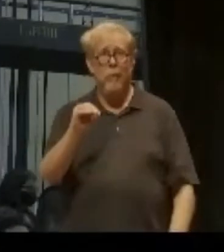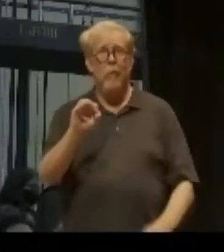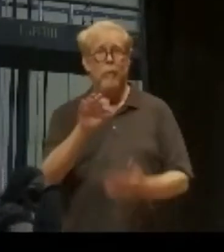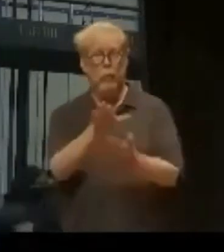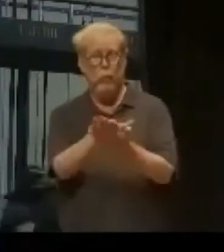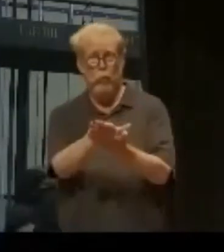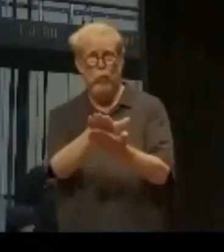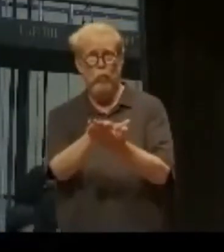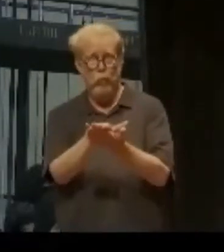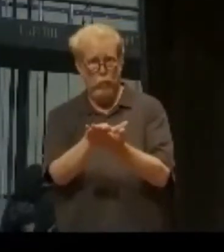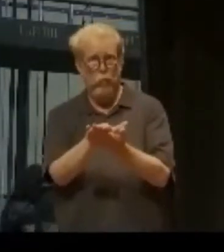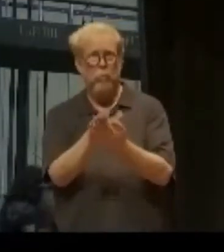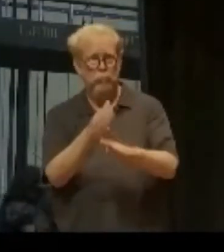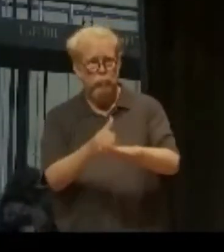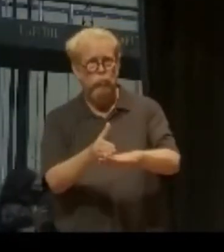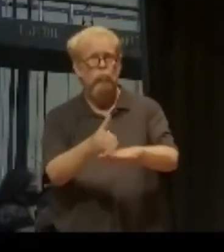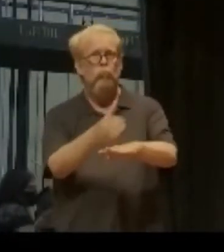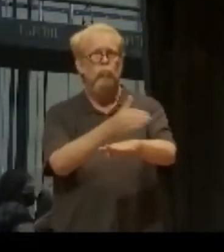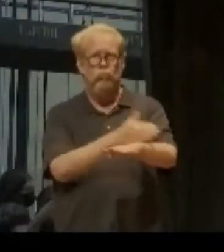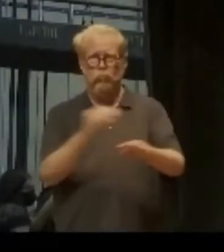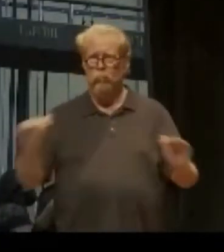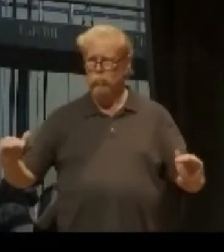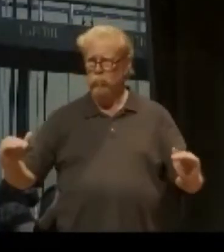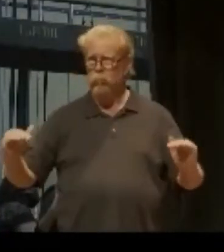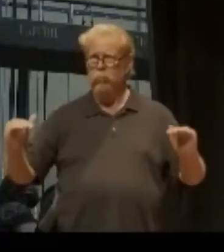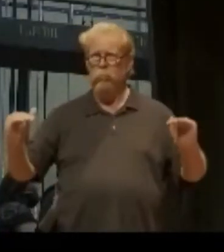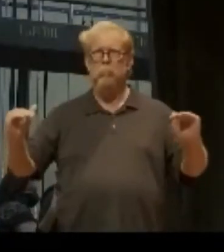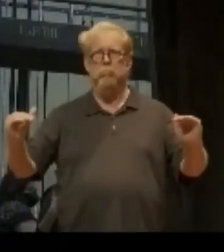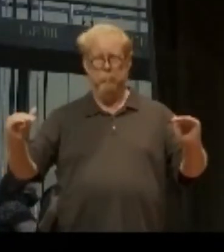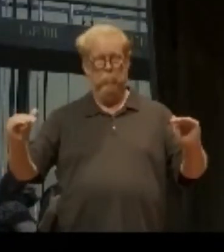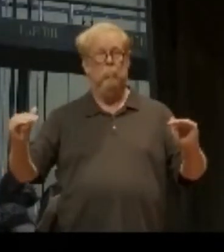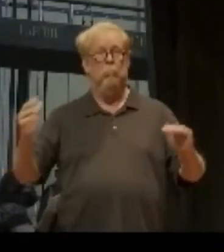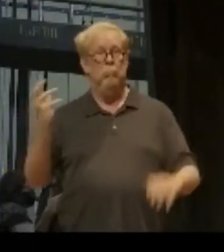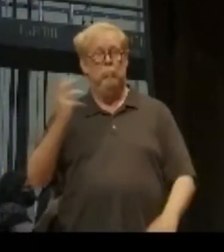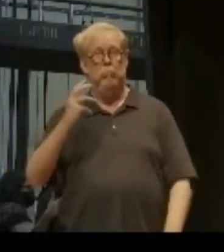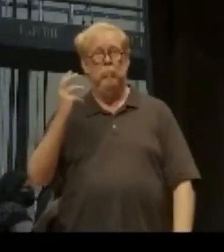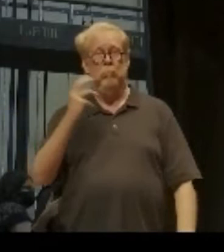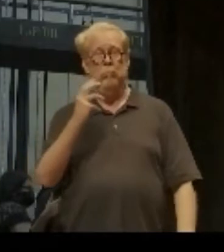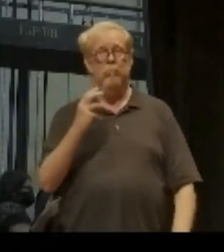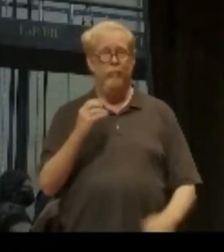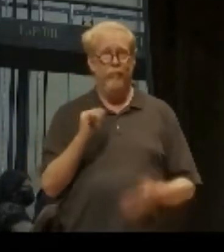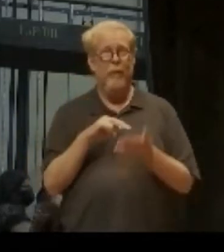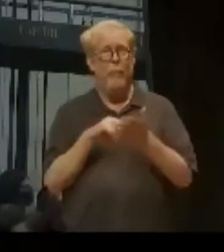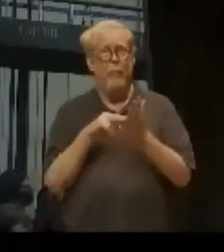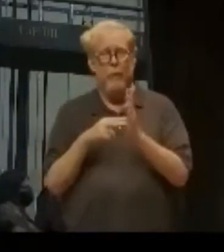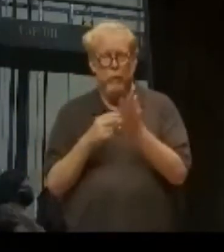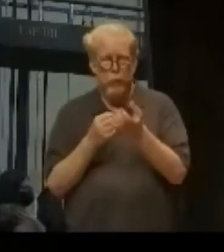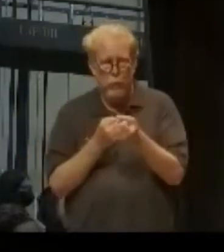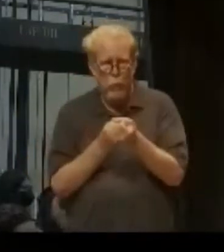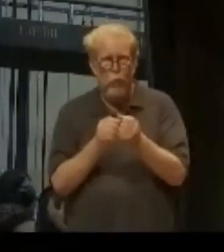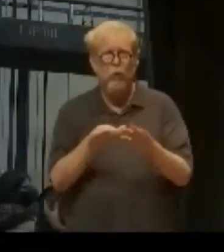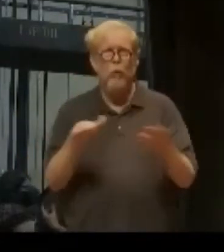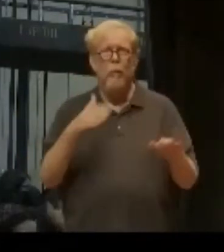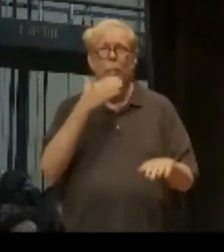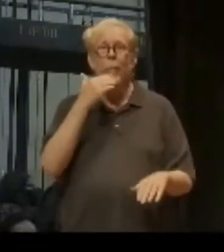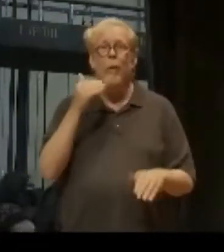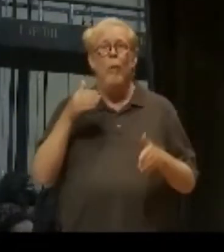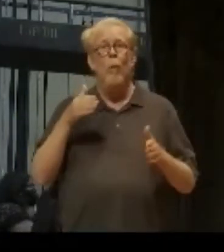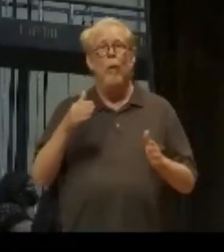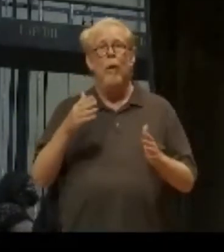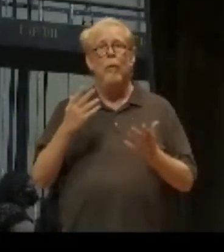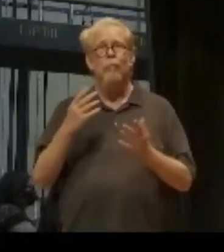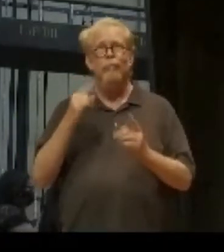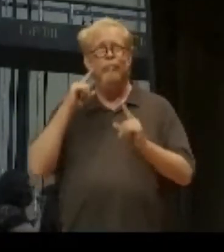de las escuelas han demostrado mejoras y ganancias a lo largo de la comunidad. ¿Y qué significa eso? Significa de que estamos apoyando a sus hijos de mejor manera